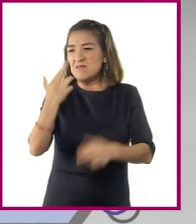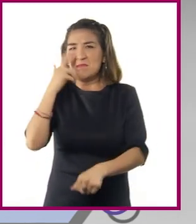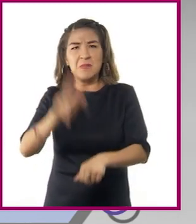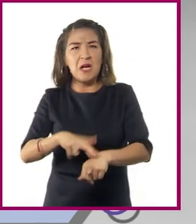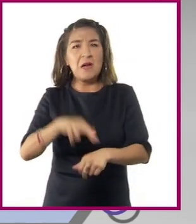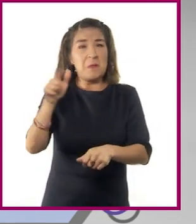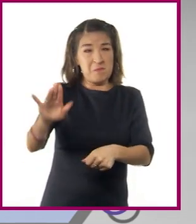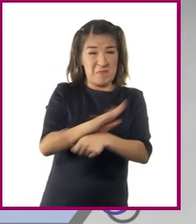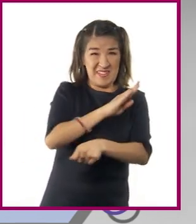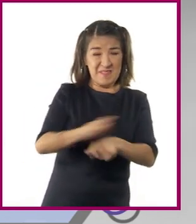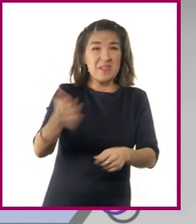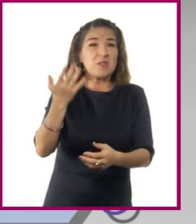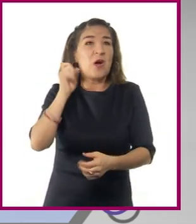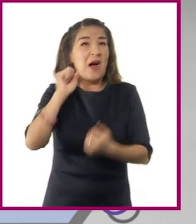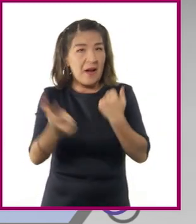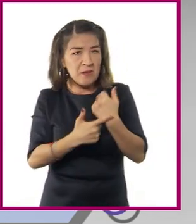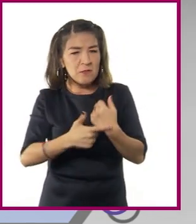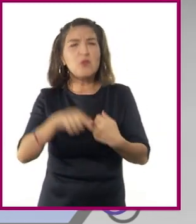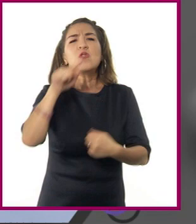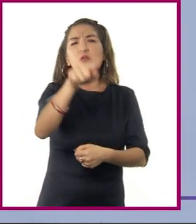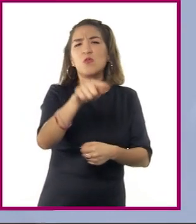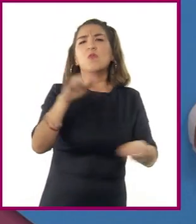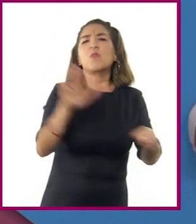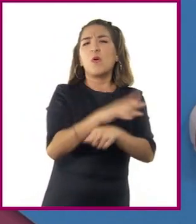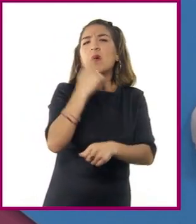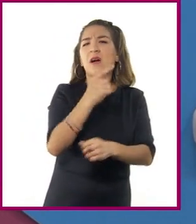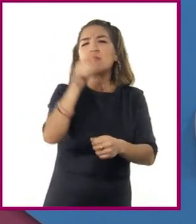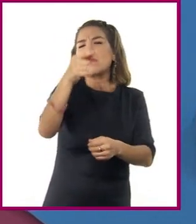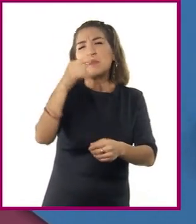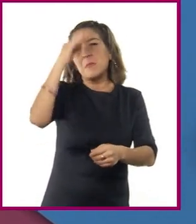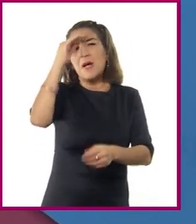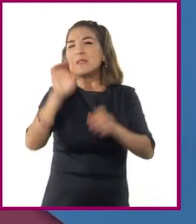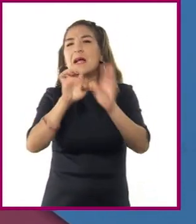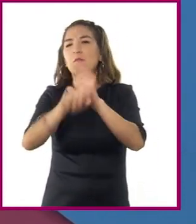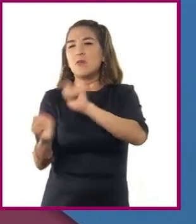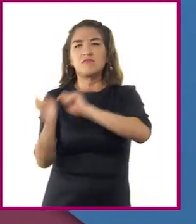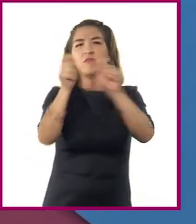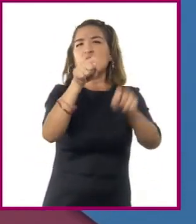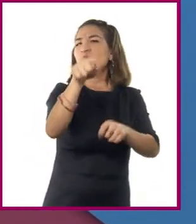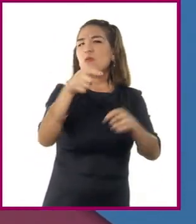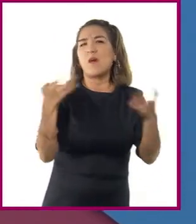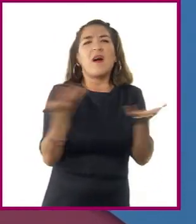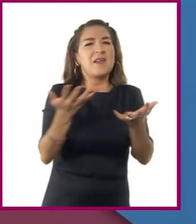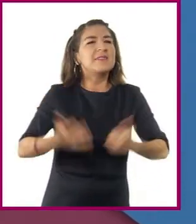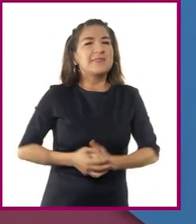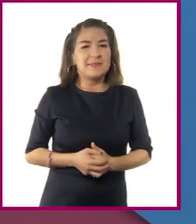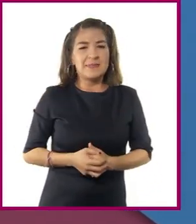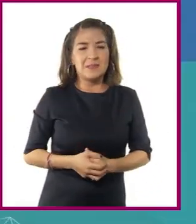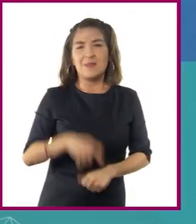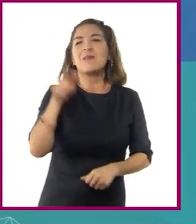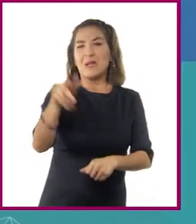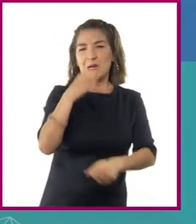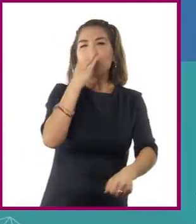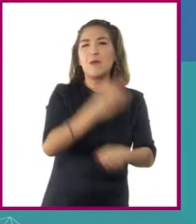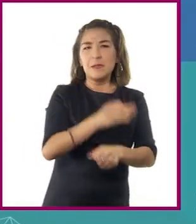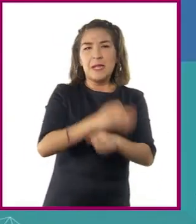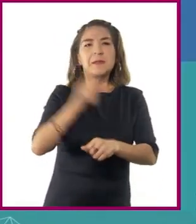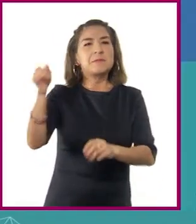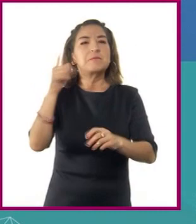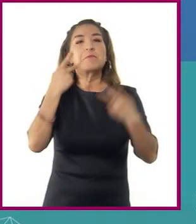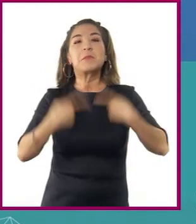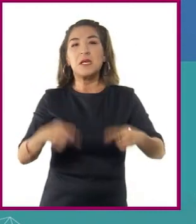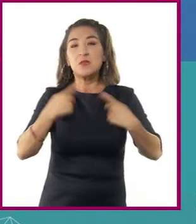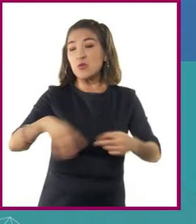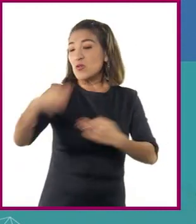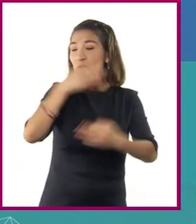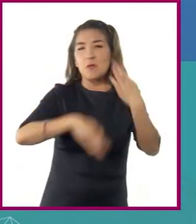hecho ustedes? ¿Por qué? Después de revisar los dos casos, podemos decir que las personas tenemos